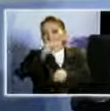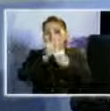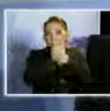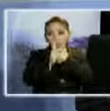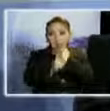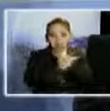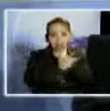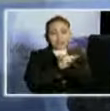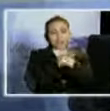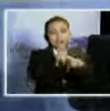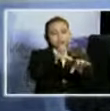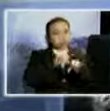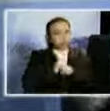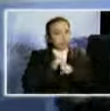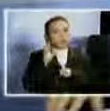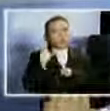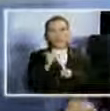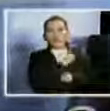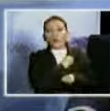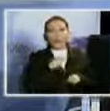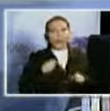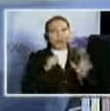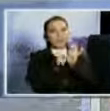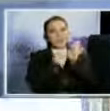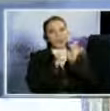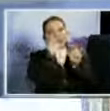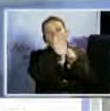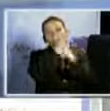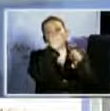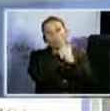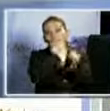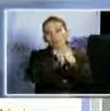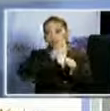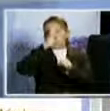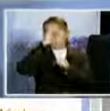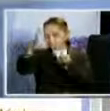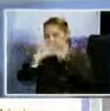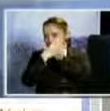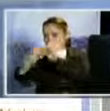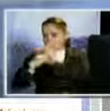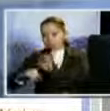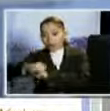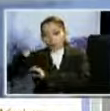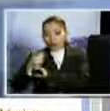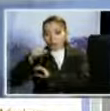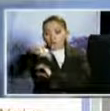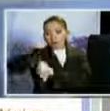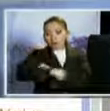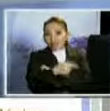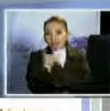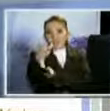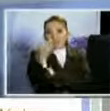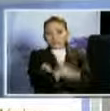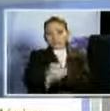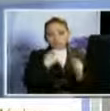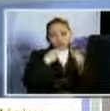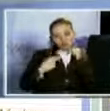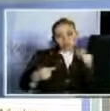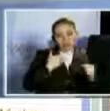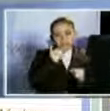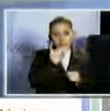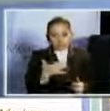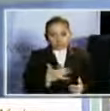países poseedores no han cumplido con el artículo 6 del Tratado de No Proliferación, que les obliga a llevar a cabo negociaciones de